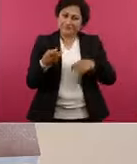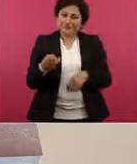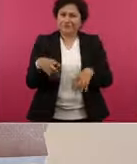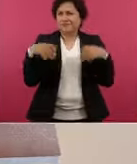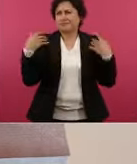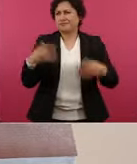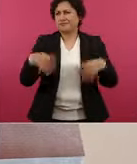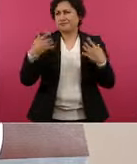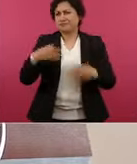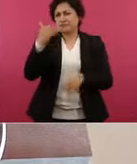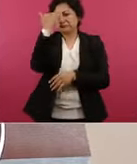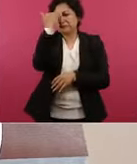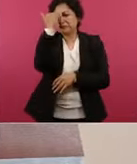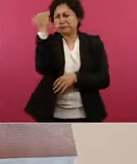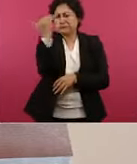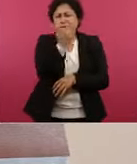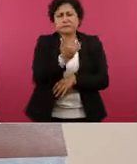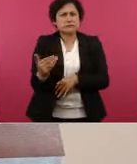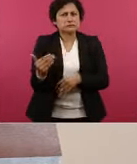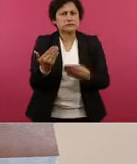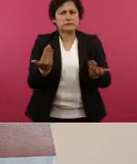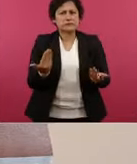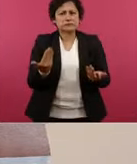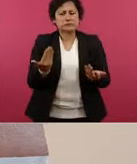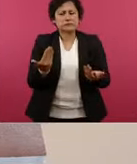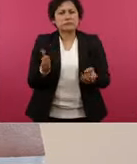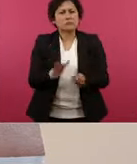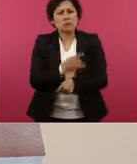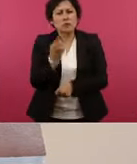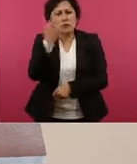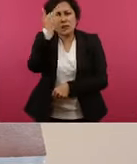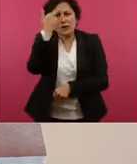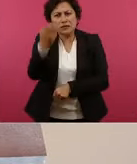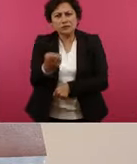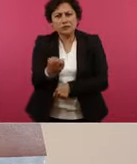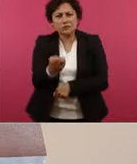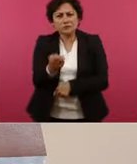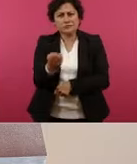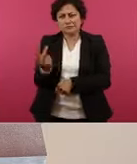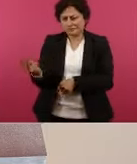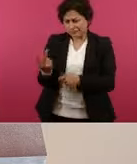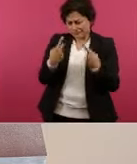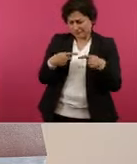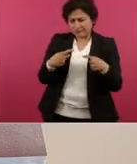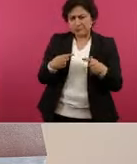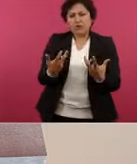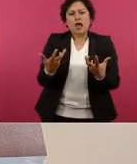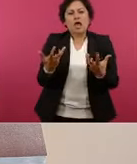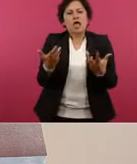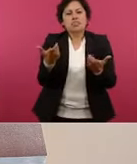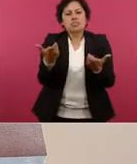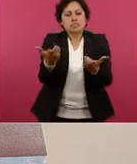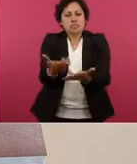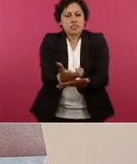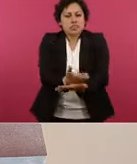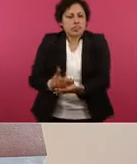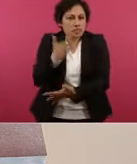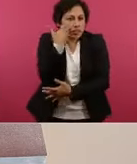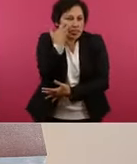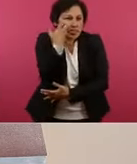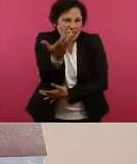barbaridades por la ambición al dinero. Hace poco contábamos